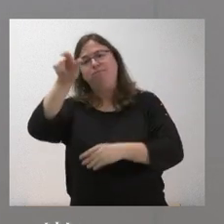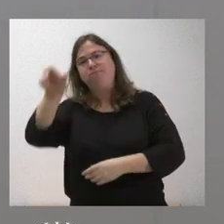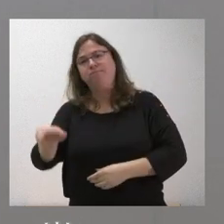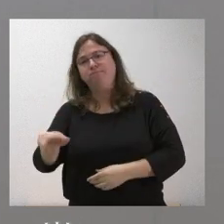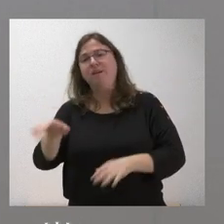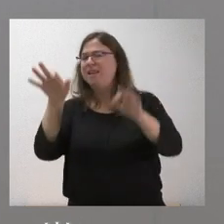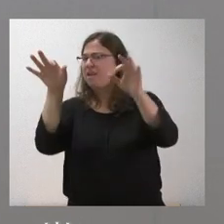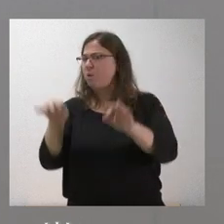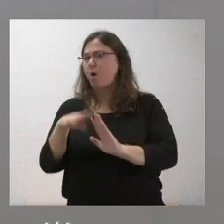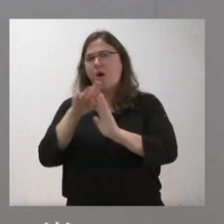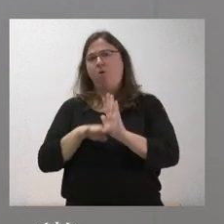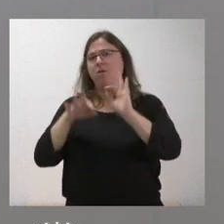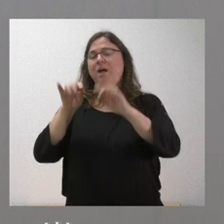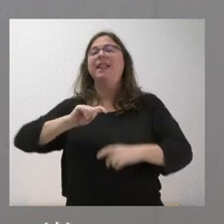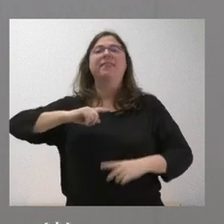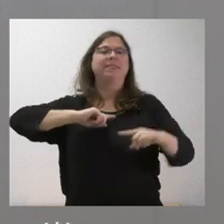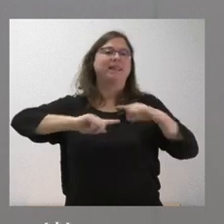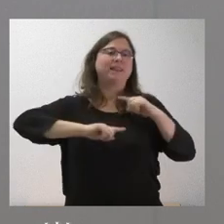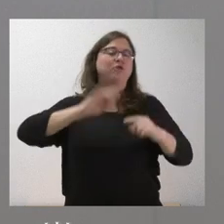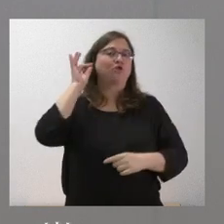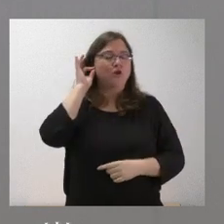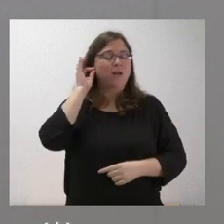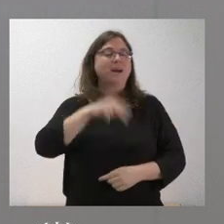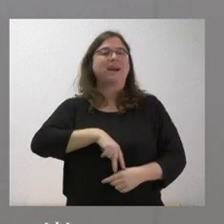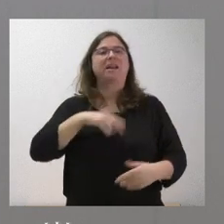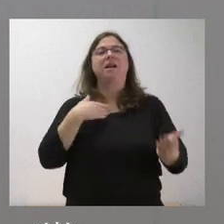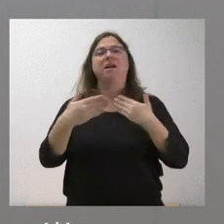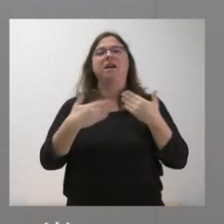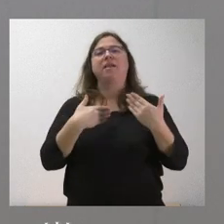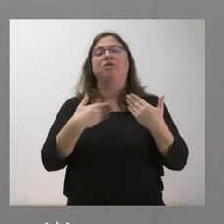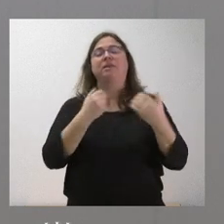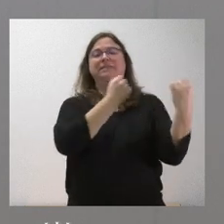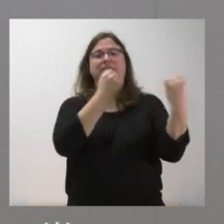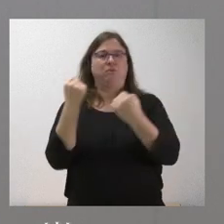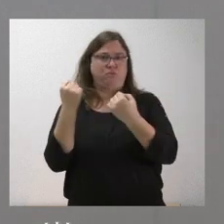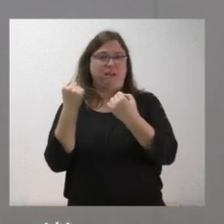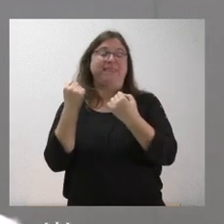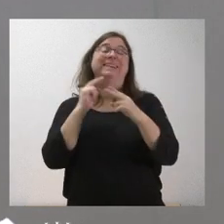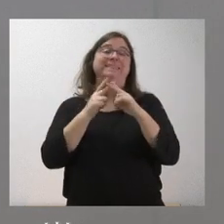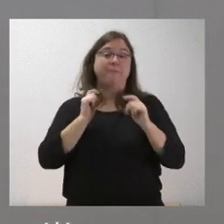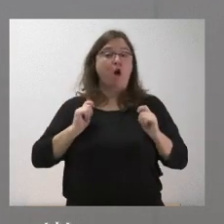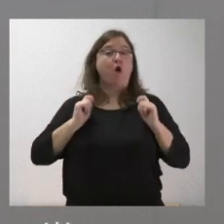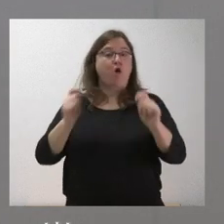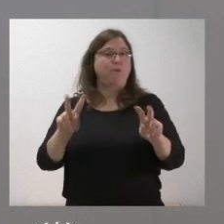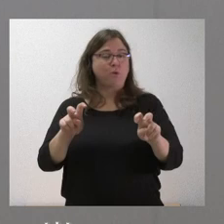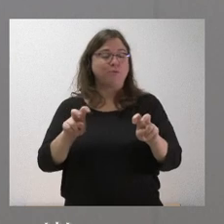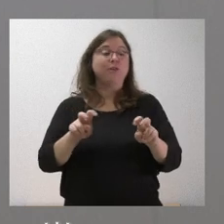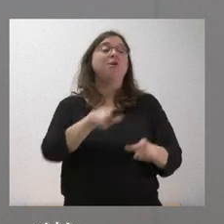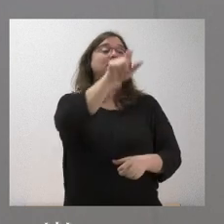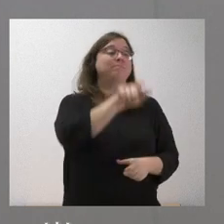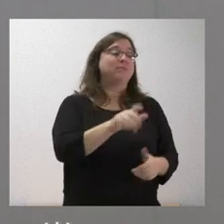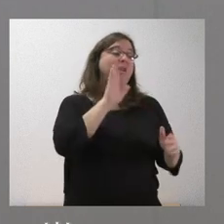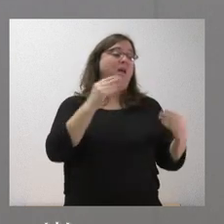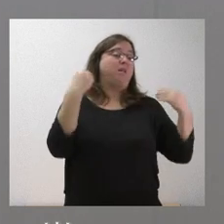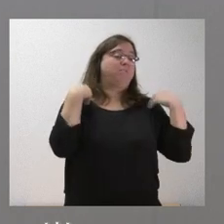igual de condiciones por la directora general de relaciones institucionales por tanto no es un nombramiento sino un cambio en la persona que